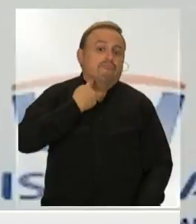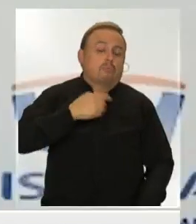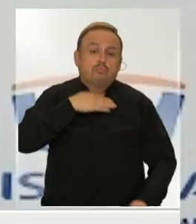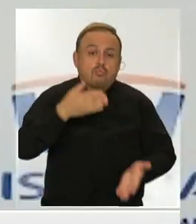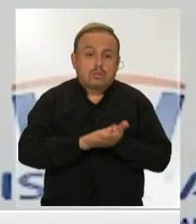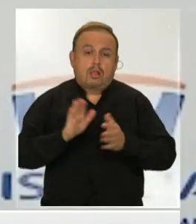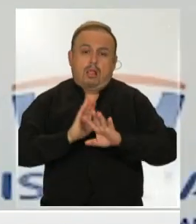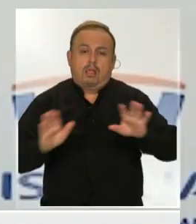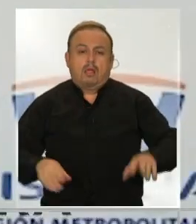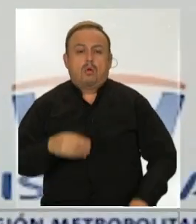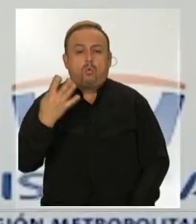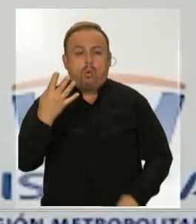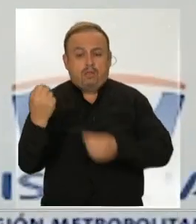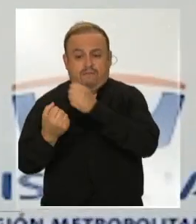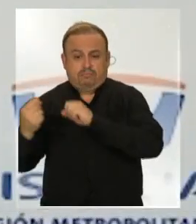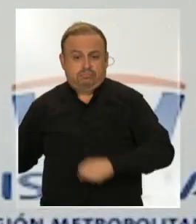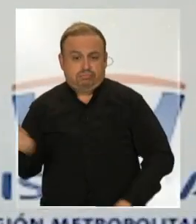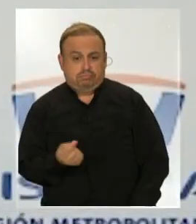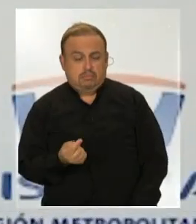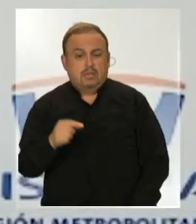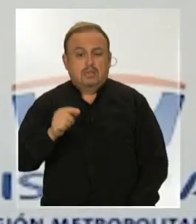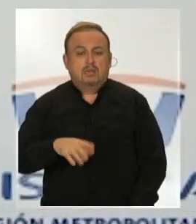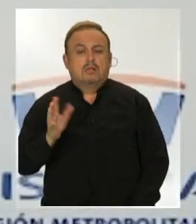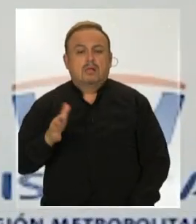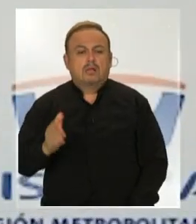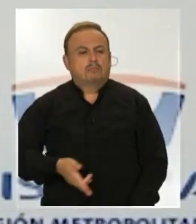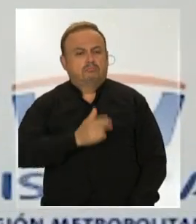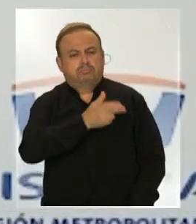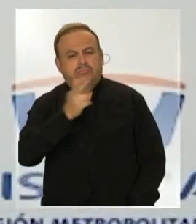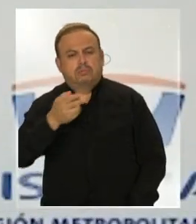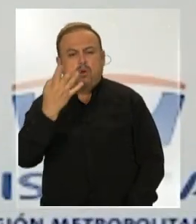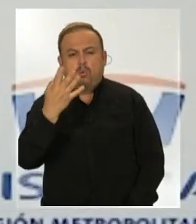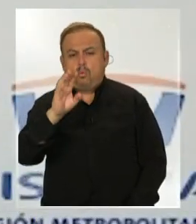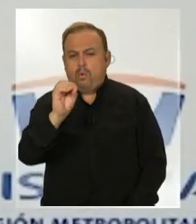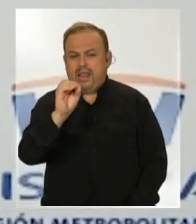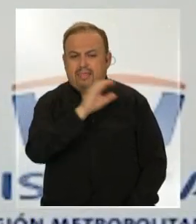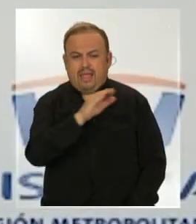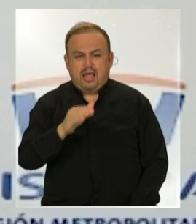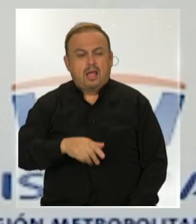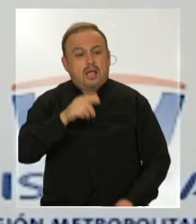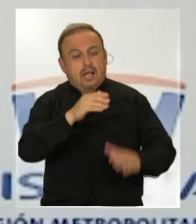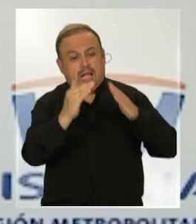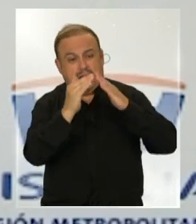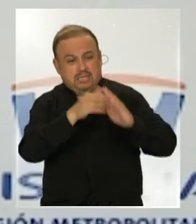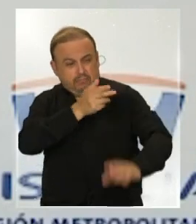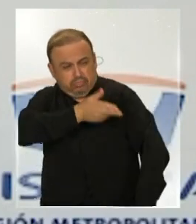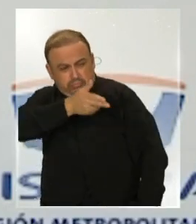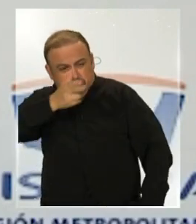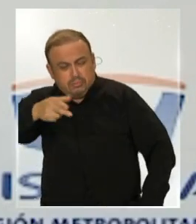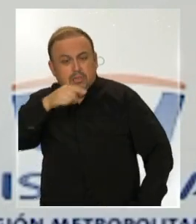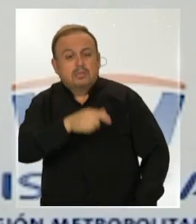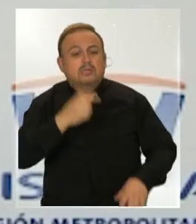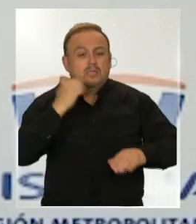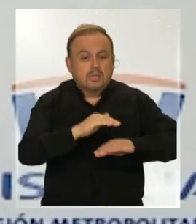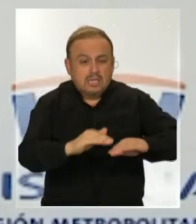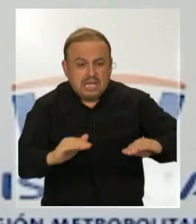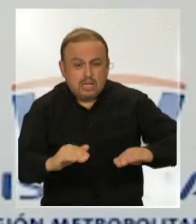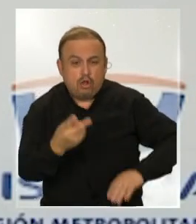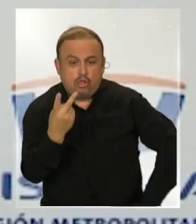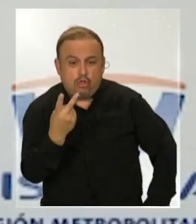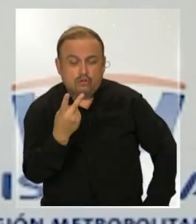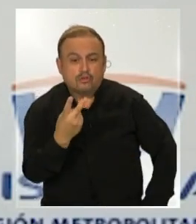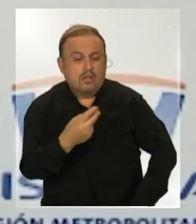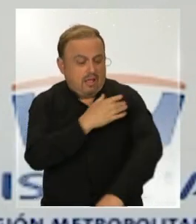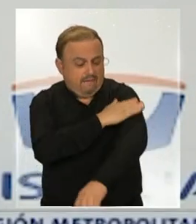4 vehículos cuyos ocupantes percutaron cerca de 40 disparos al interior del inmueble, resultando heridos en sus brazos